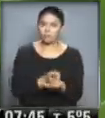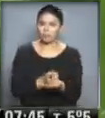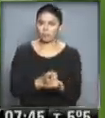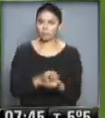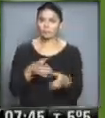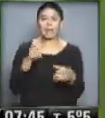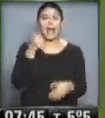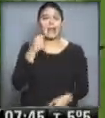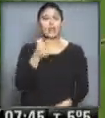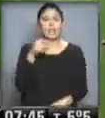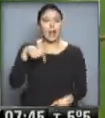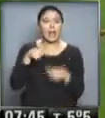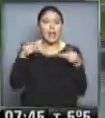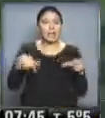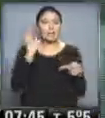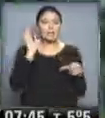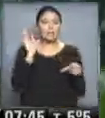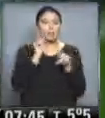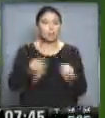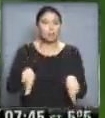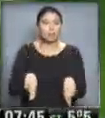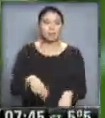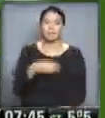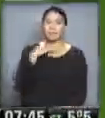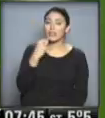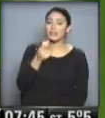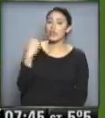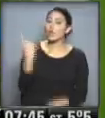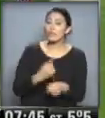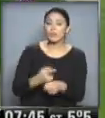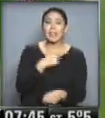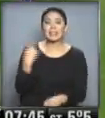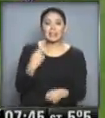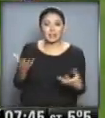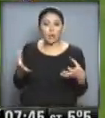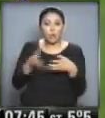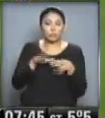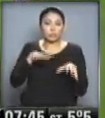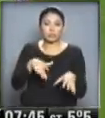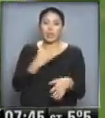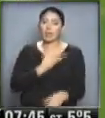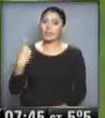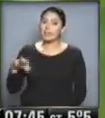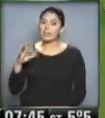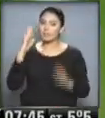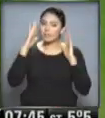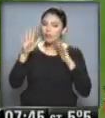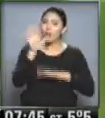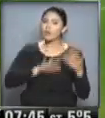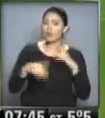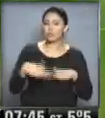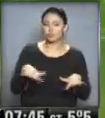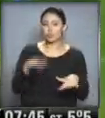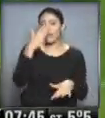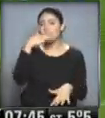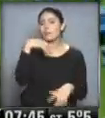suspender la cancha, seguro. Porque no corresponde la complicidad desde los dirigentes. Seguro. Eso es lo que a mí me parece. El dirigente está para poner sentido común a la situación. Después,